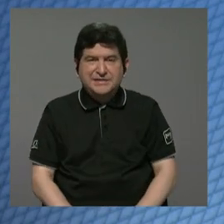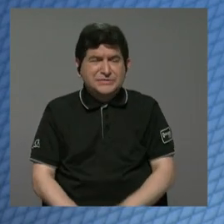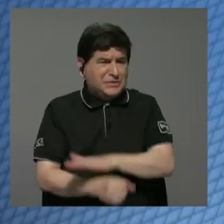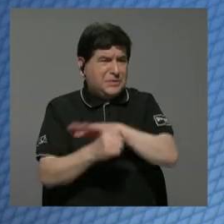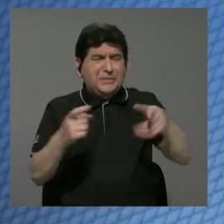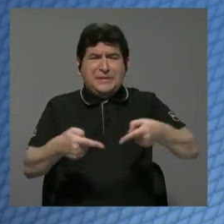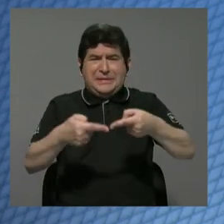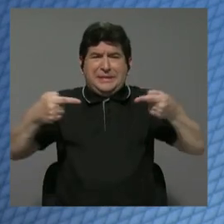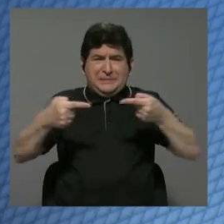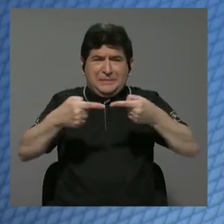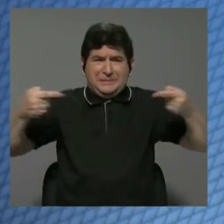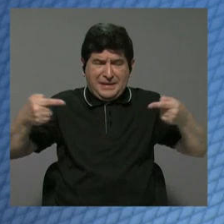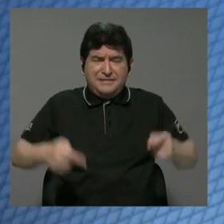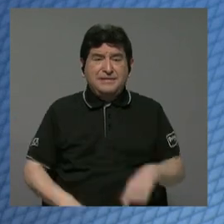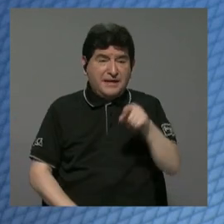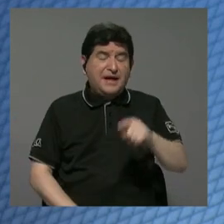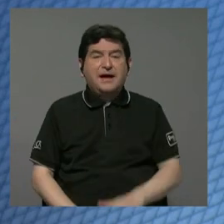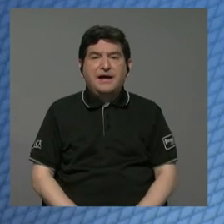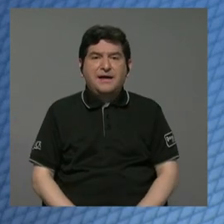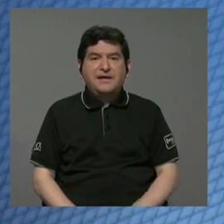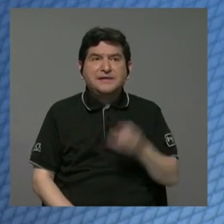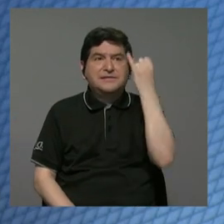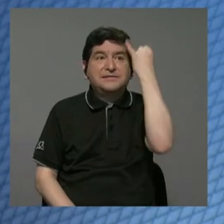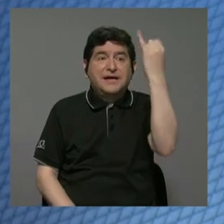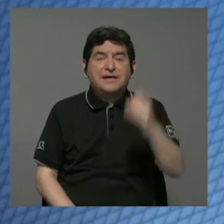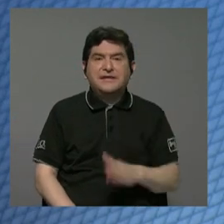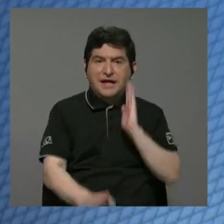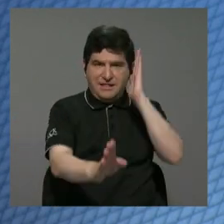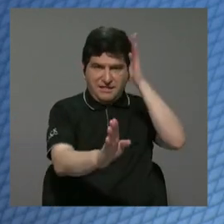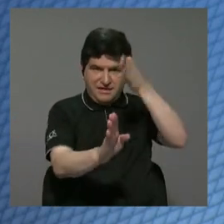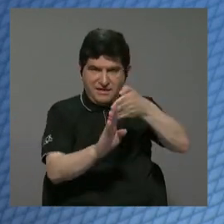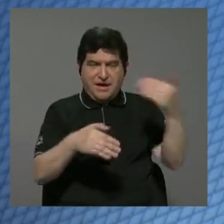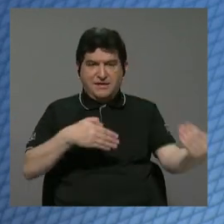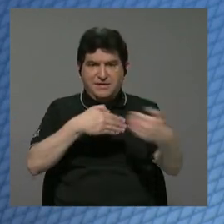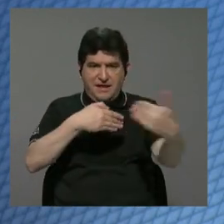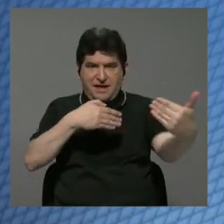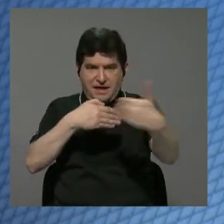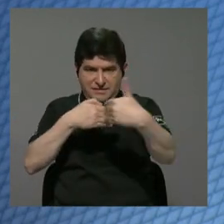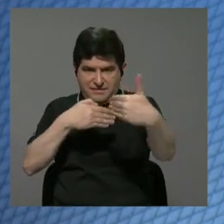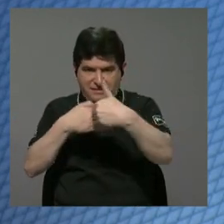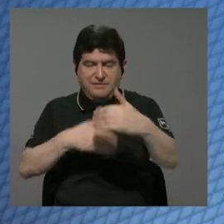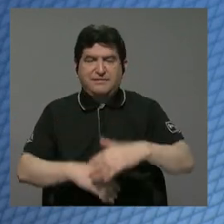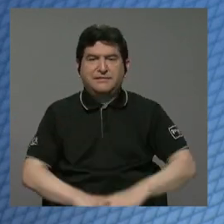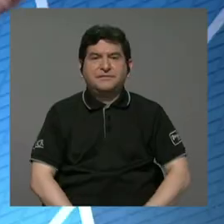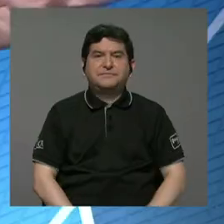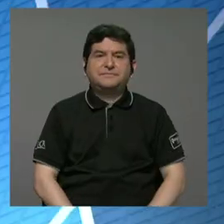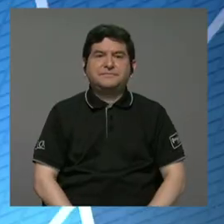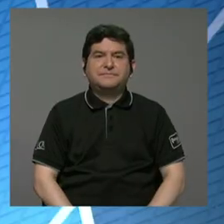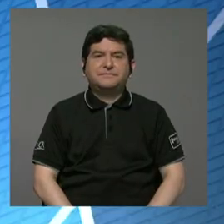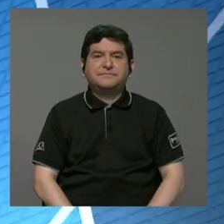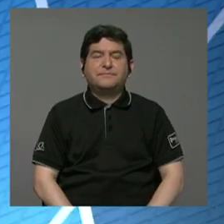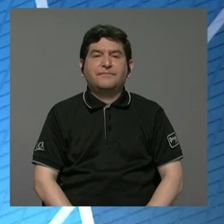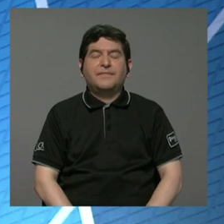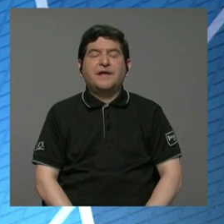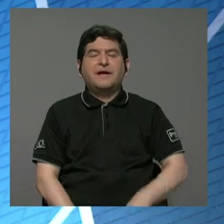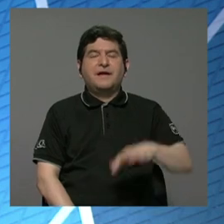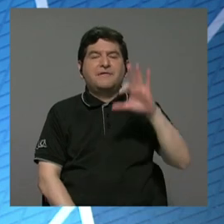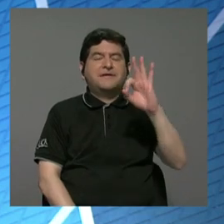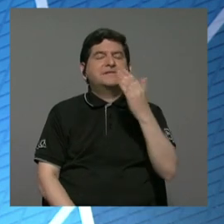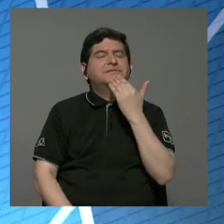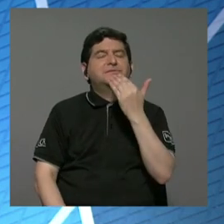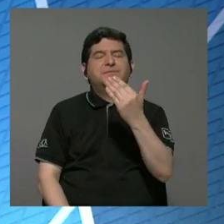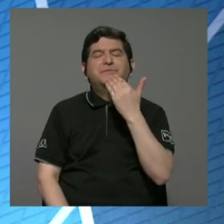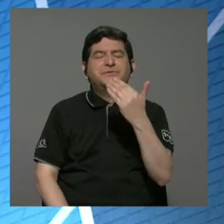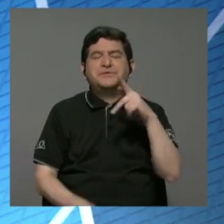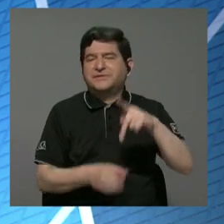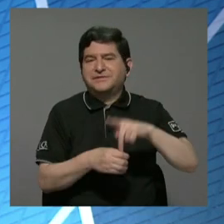es totalmente contrario a esos preceptos, es muy directo en el ataque que se les está dando. Bueno, don Francisco, le agradezco mucho